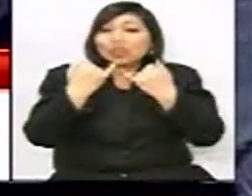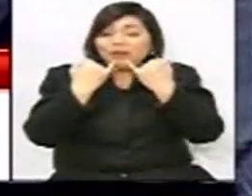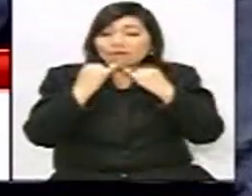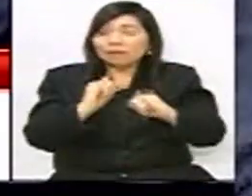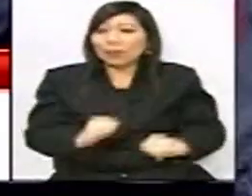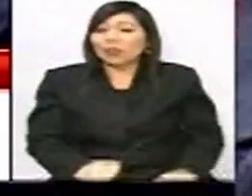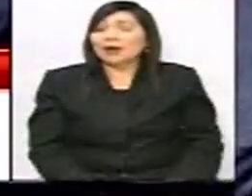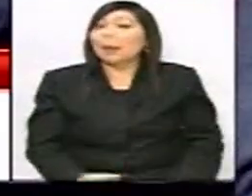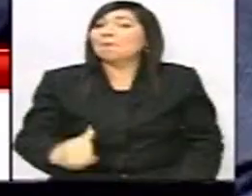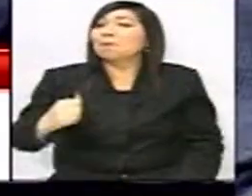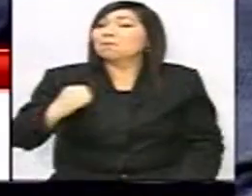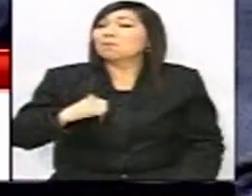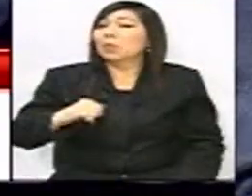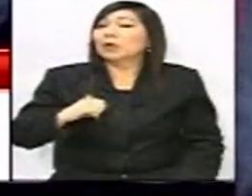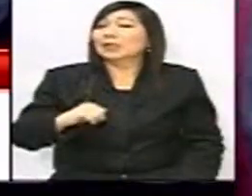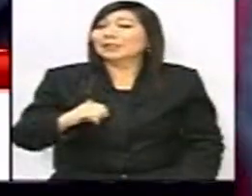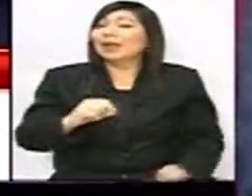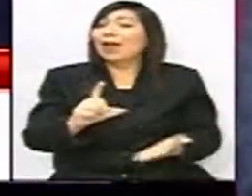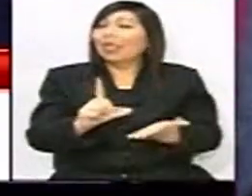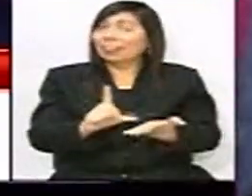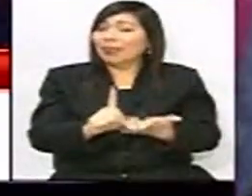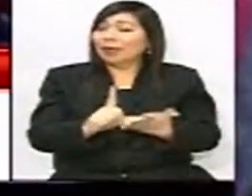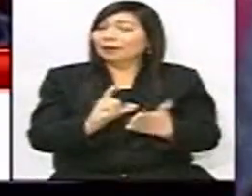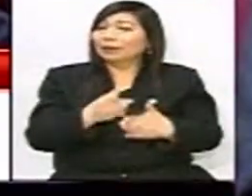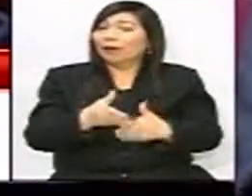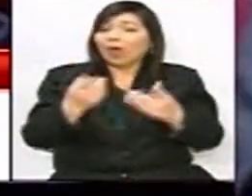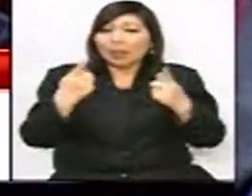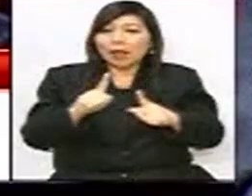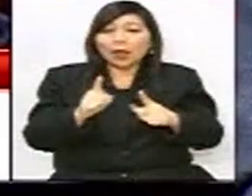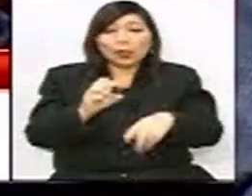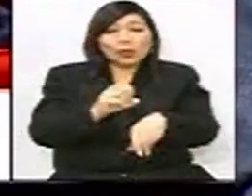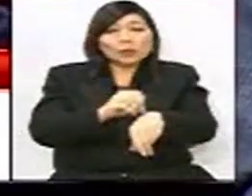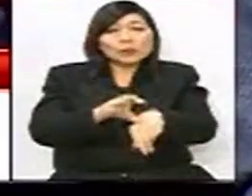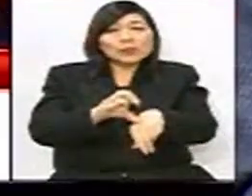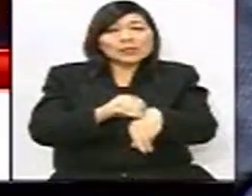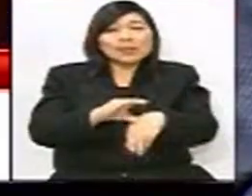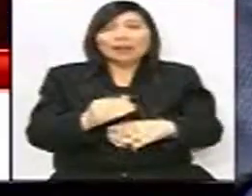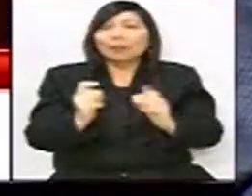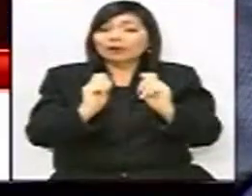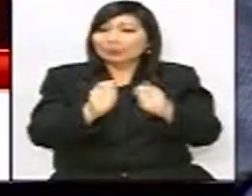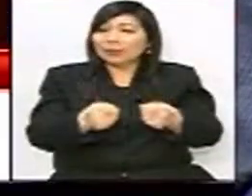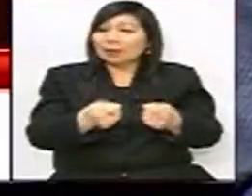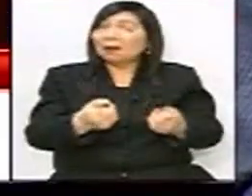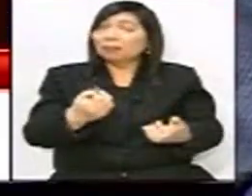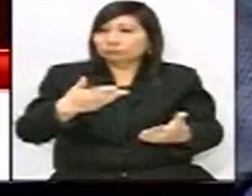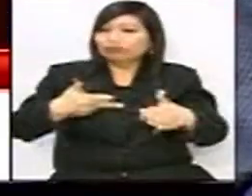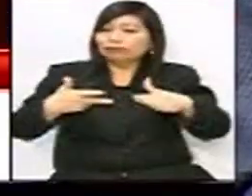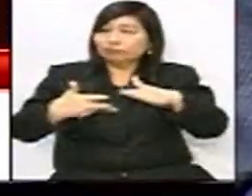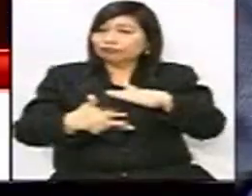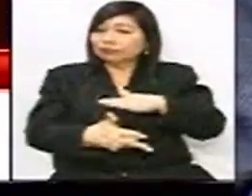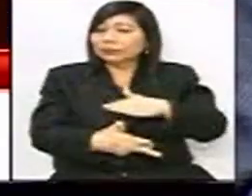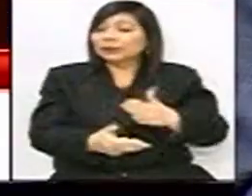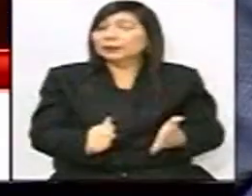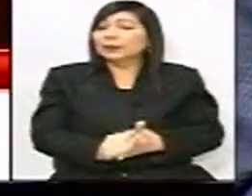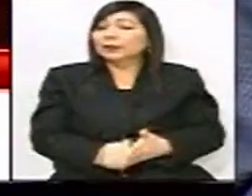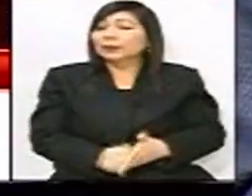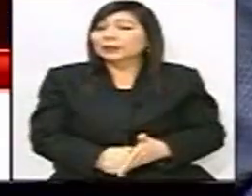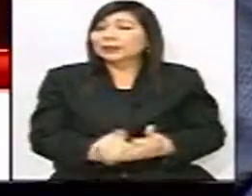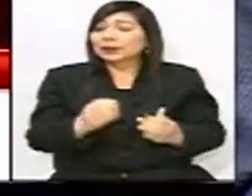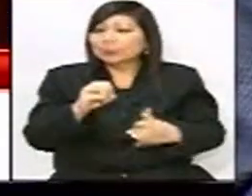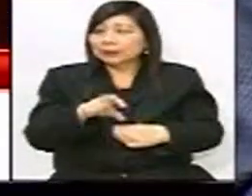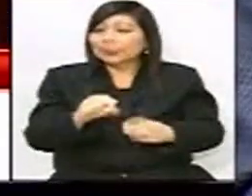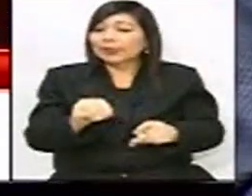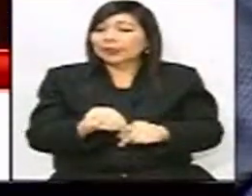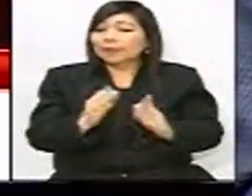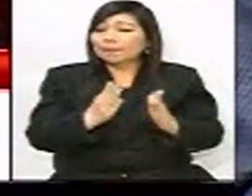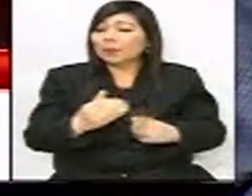informe. La Municipalidad Metropolitana de Lima, a través de acuerdo de consejo, entregó los peajes. A través de acuerdo de consejo,